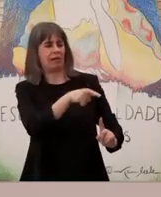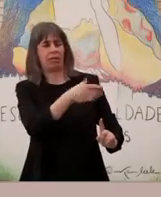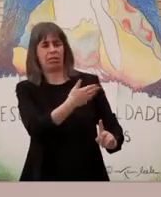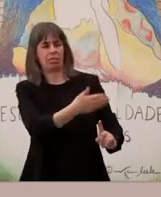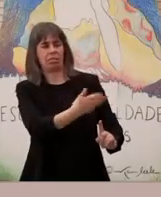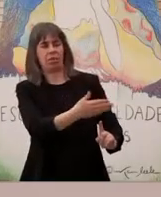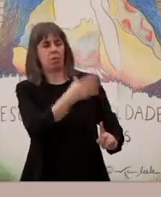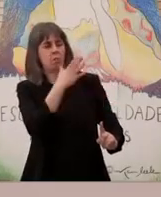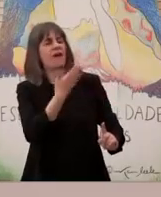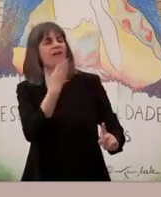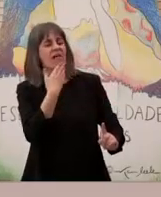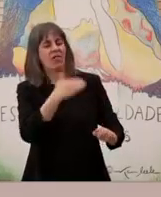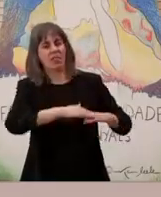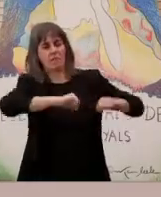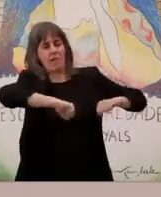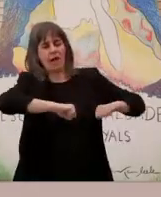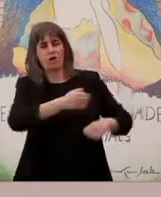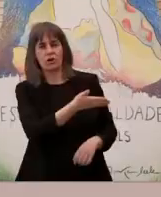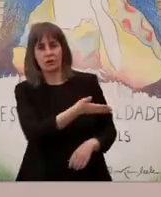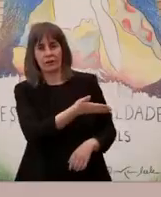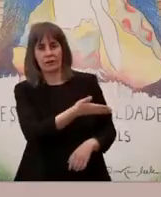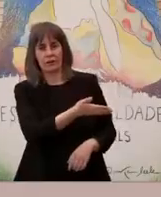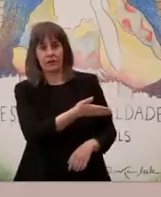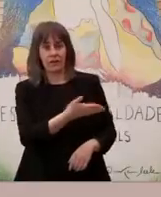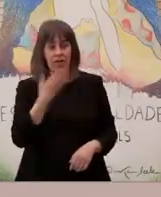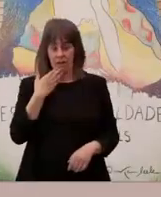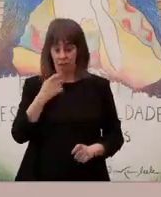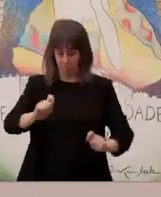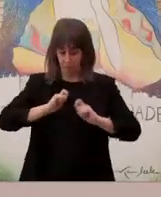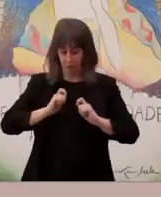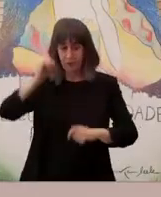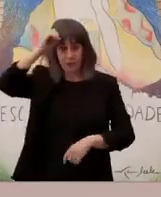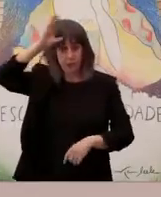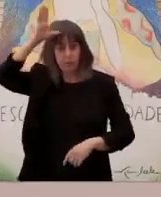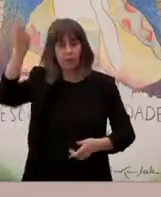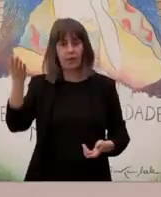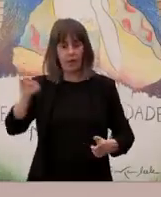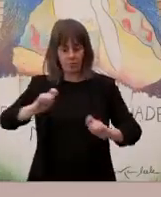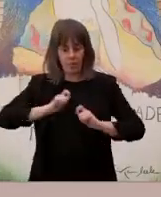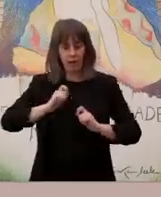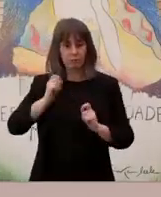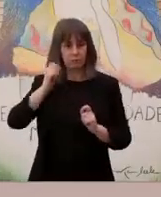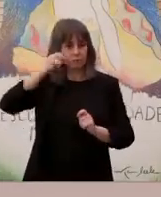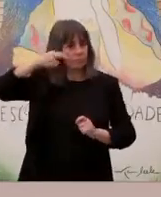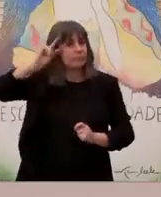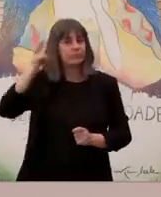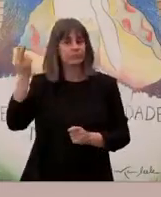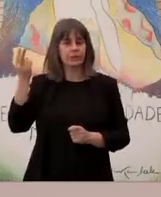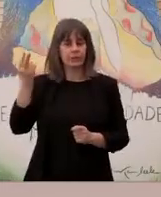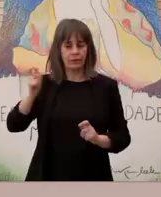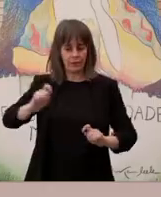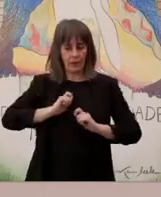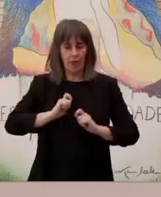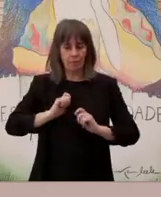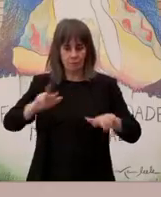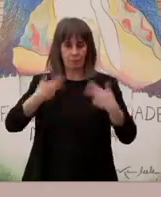cumplirnos cuando aidades eh o que se da sabiduría escuché con instrumentos es que te permite